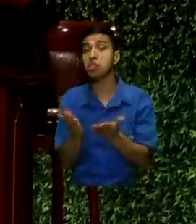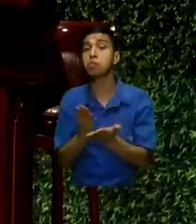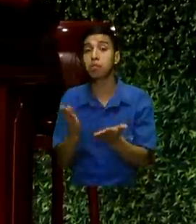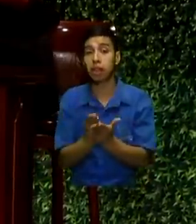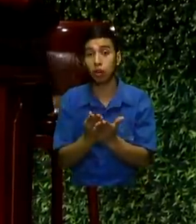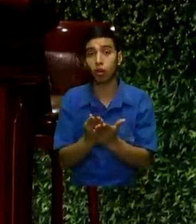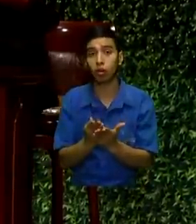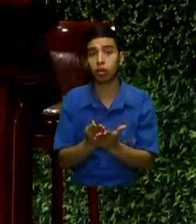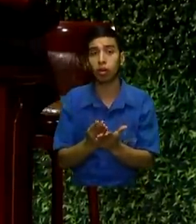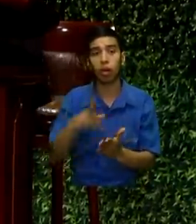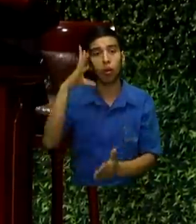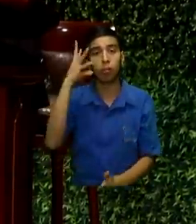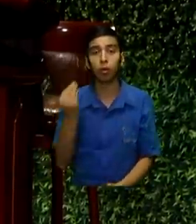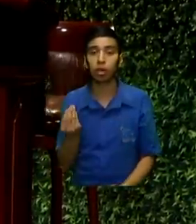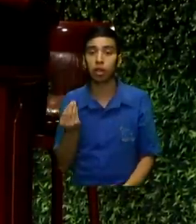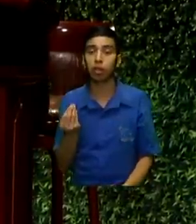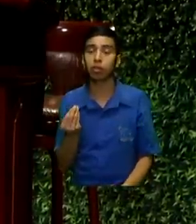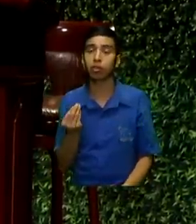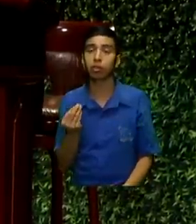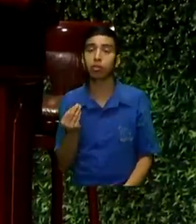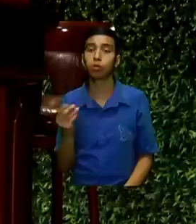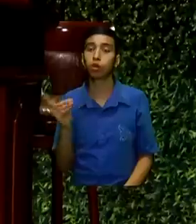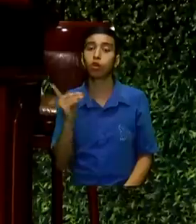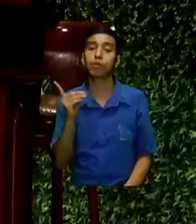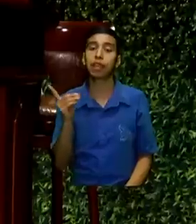Biblia dice que donde abunda el pecado, sobreabunda la gracia.